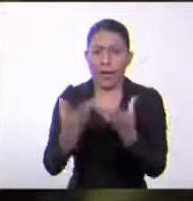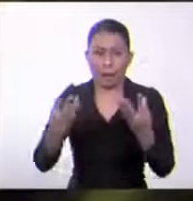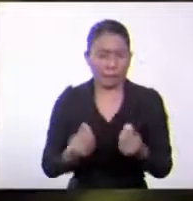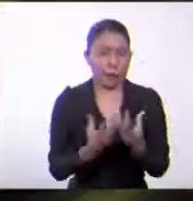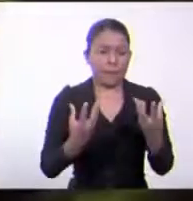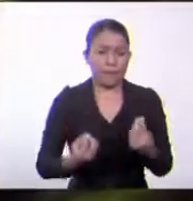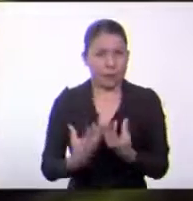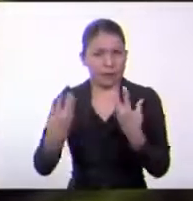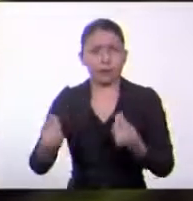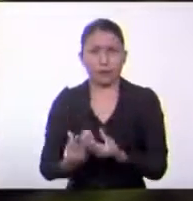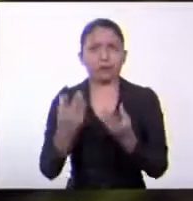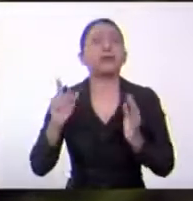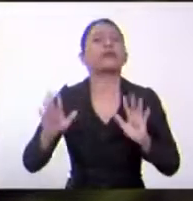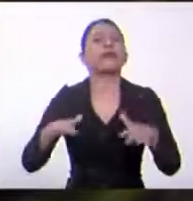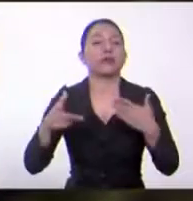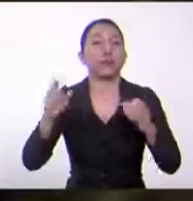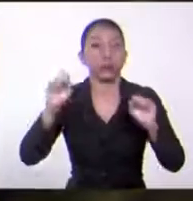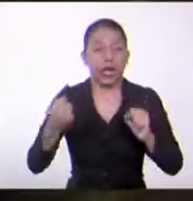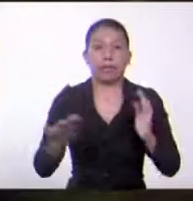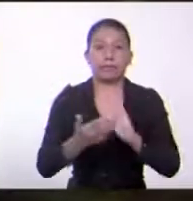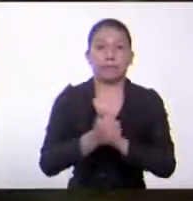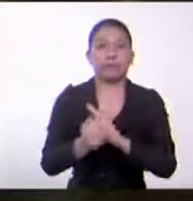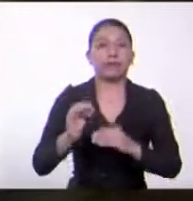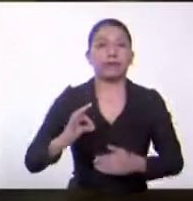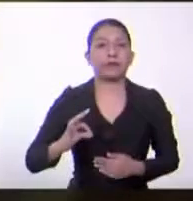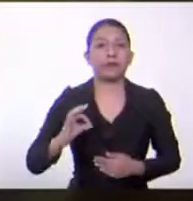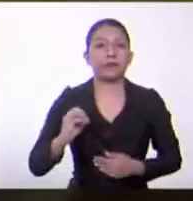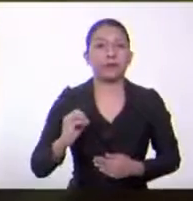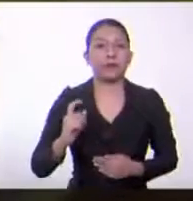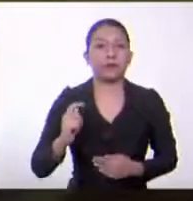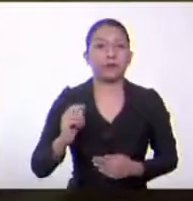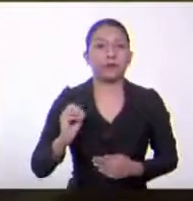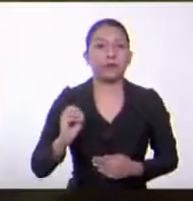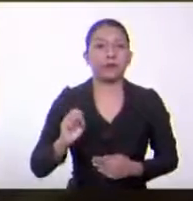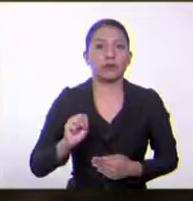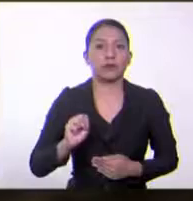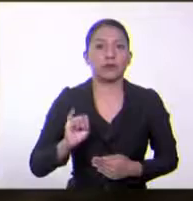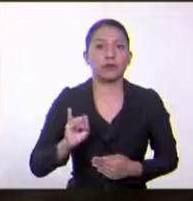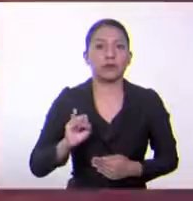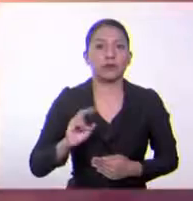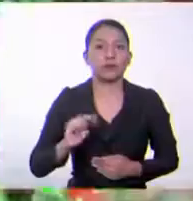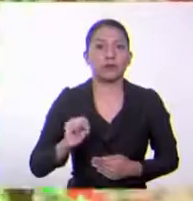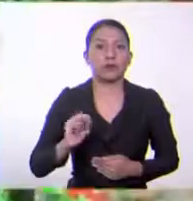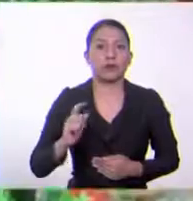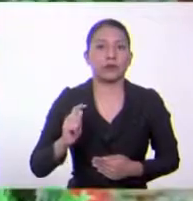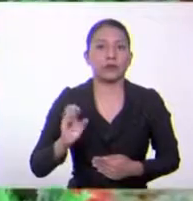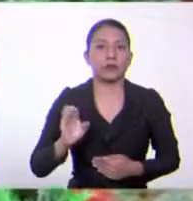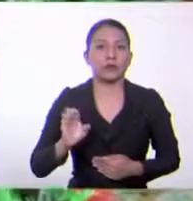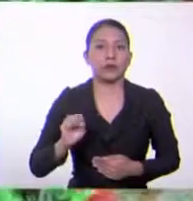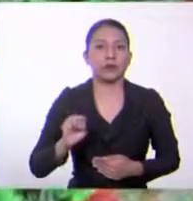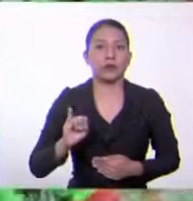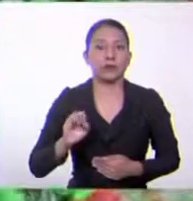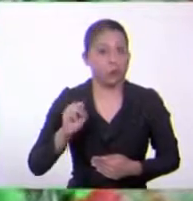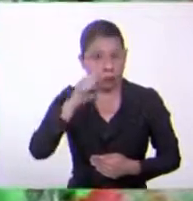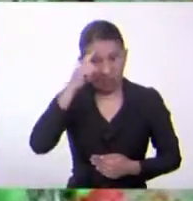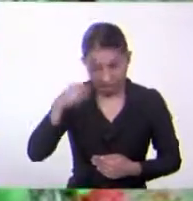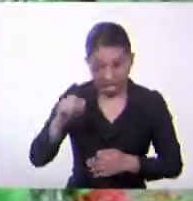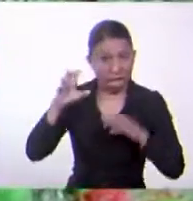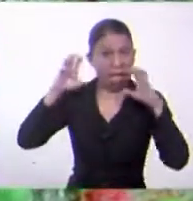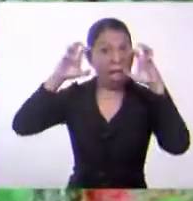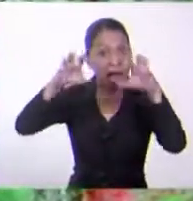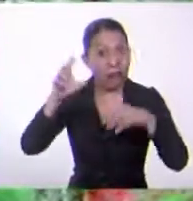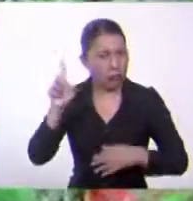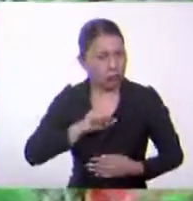así porque pueden hacer fotosíntesis, como ocurre normalmente en las plantas. No son monstruos, tienen muy